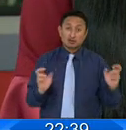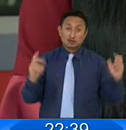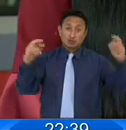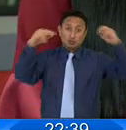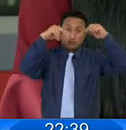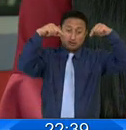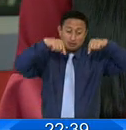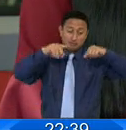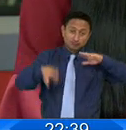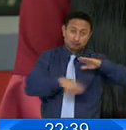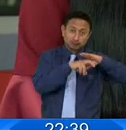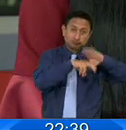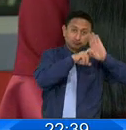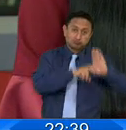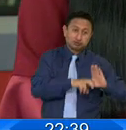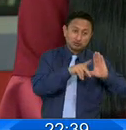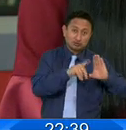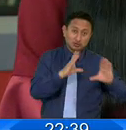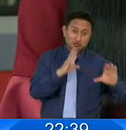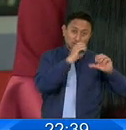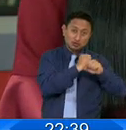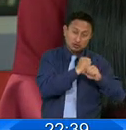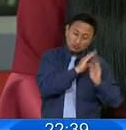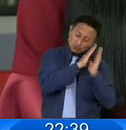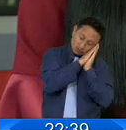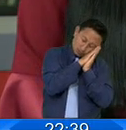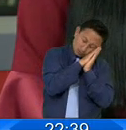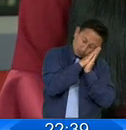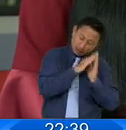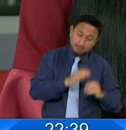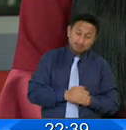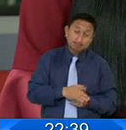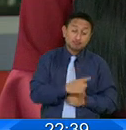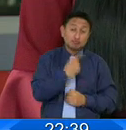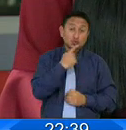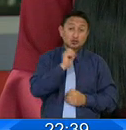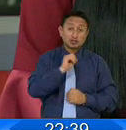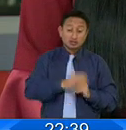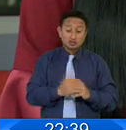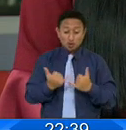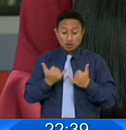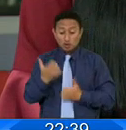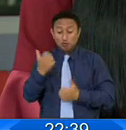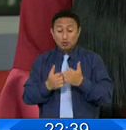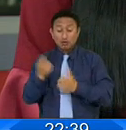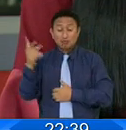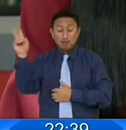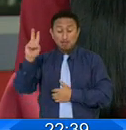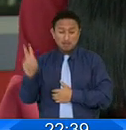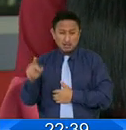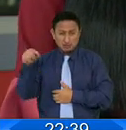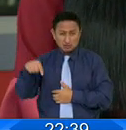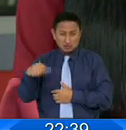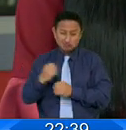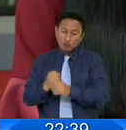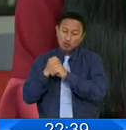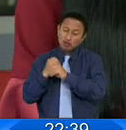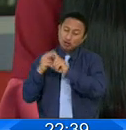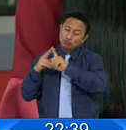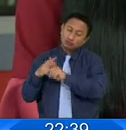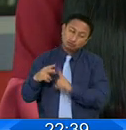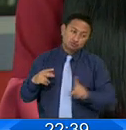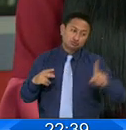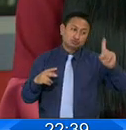desnivel para descansar durante la noche. Afirman que la crítica situación de su país natal los obligó a buscar una